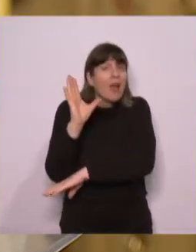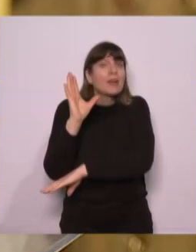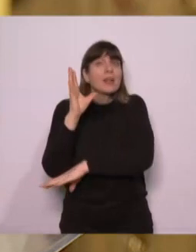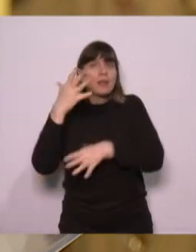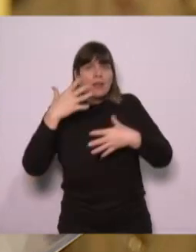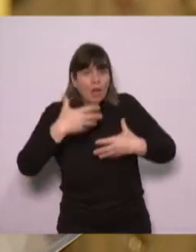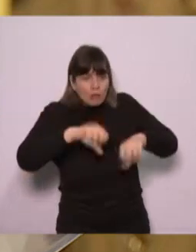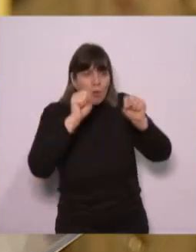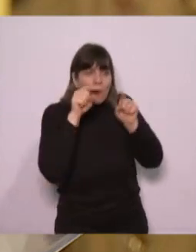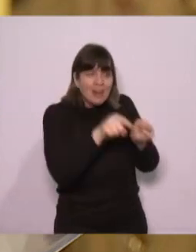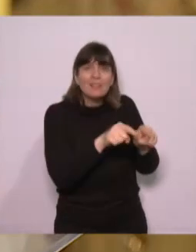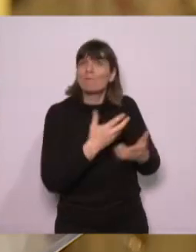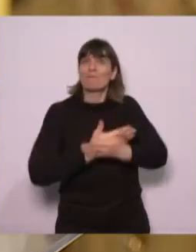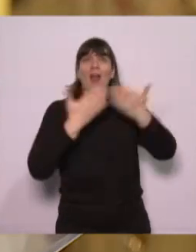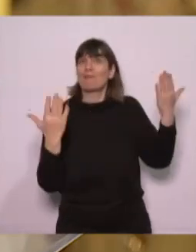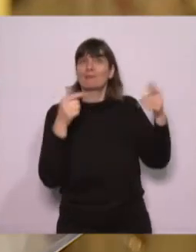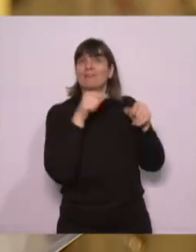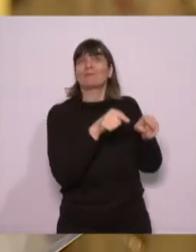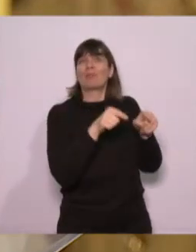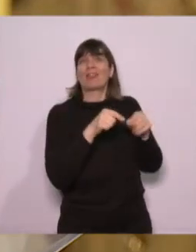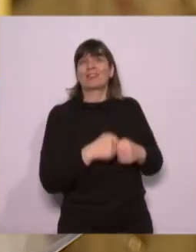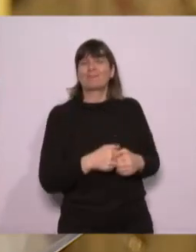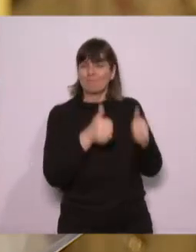los encuentra así, felices.